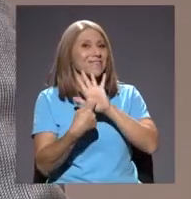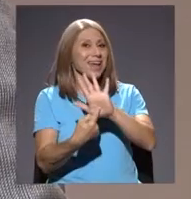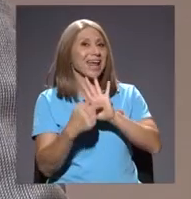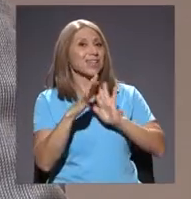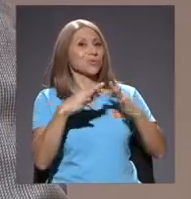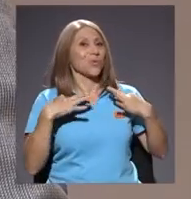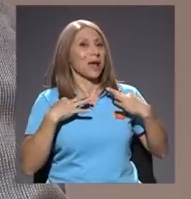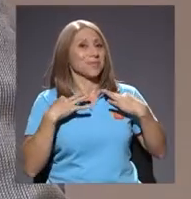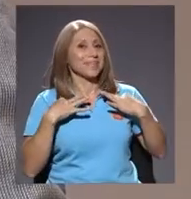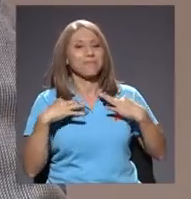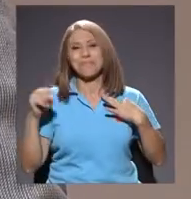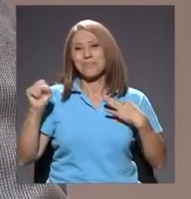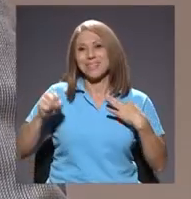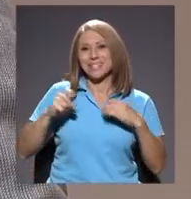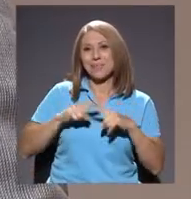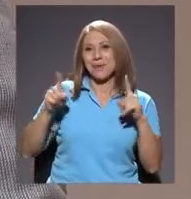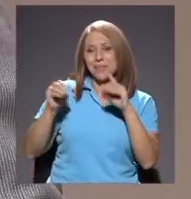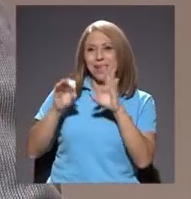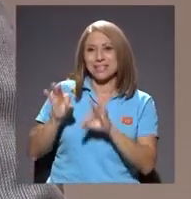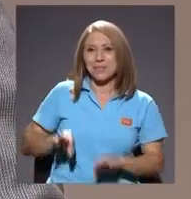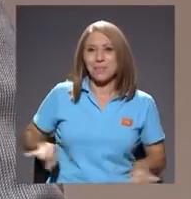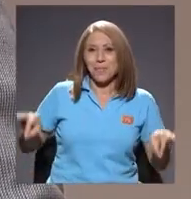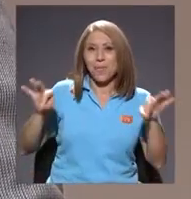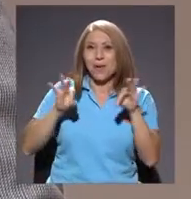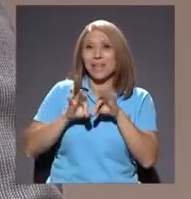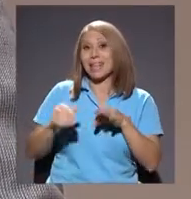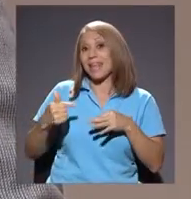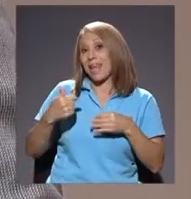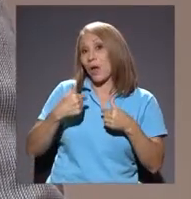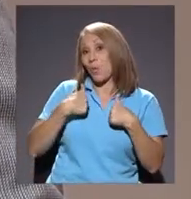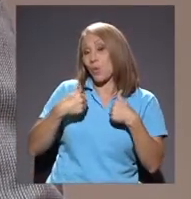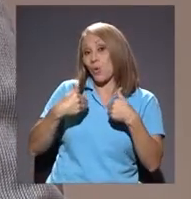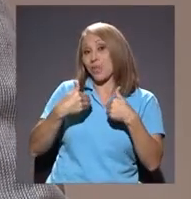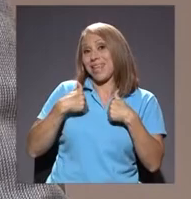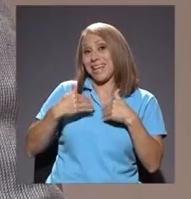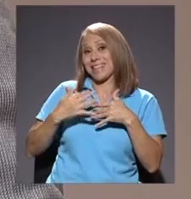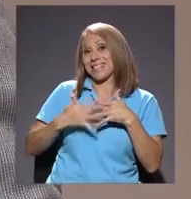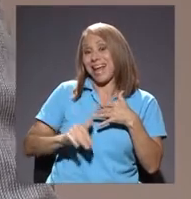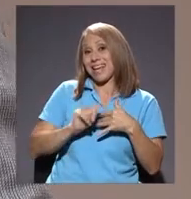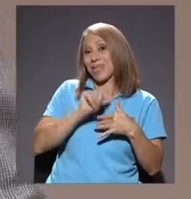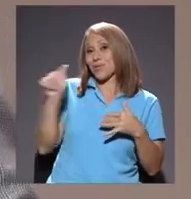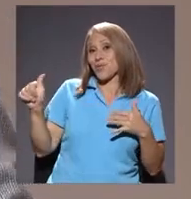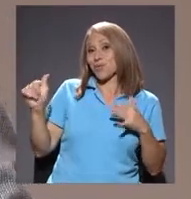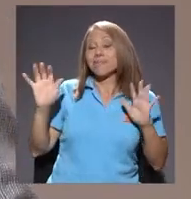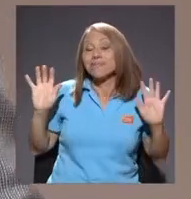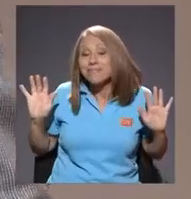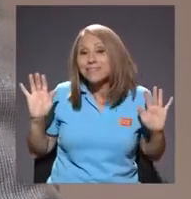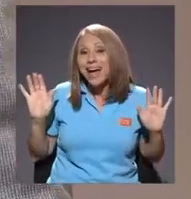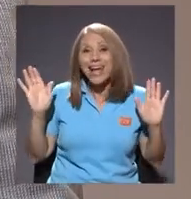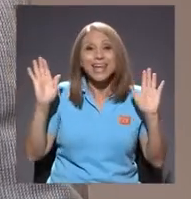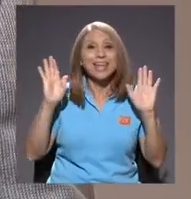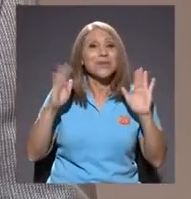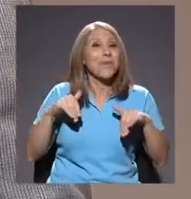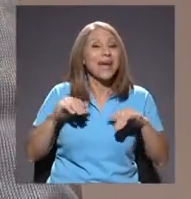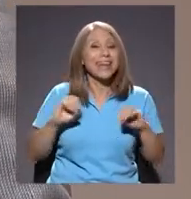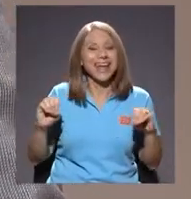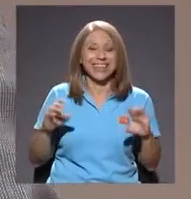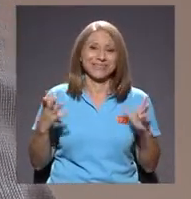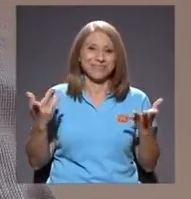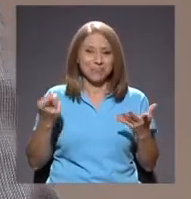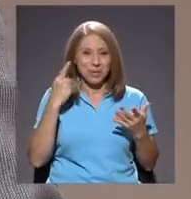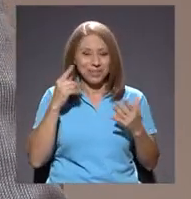sí pero lo más importante de jaén rafael es que uno tiene sangre sobre verdad y ahí no hay quite este pero bueno ya entrando en